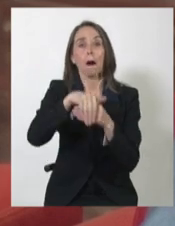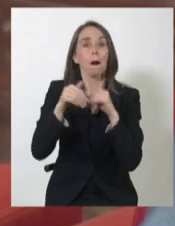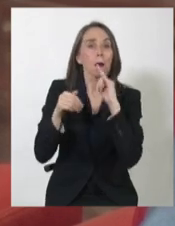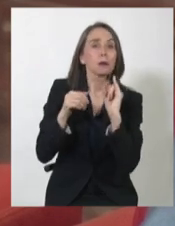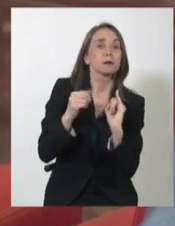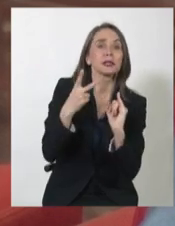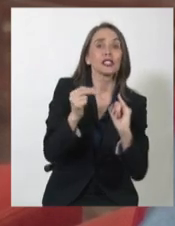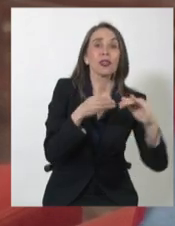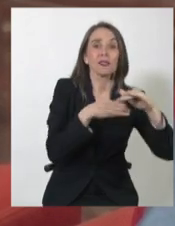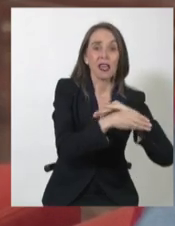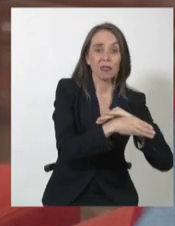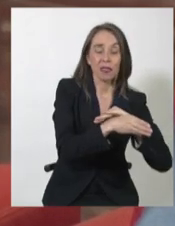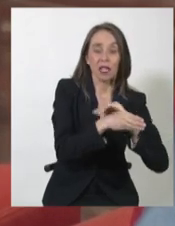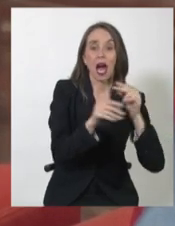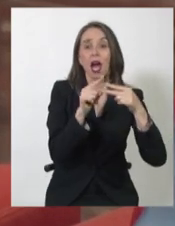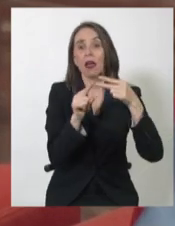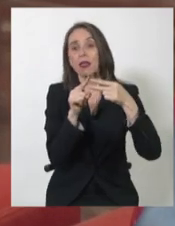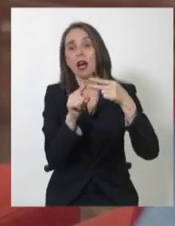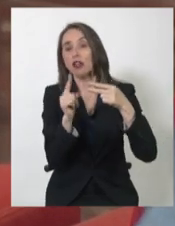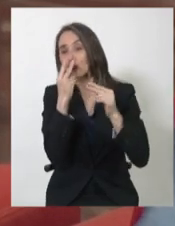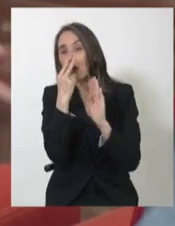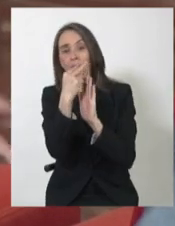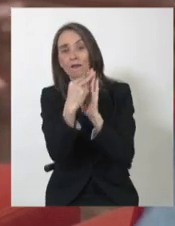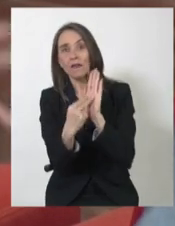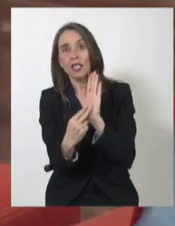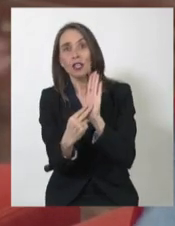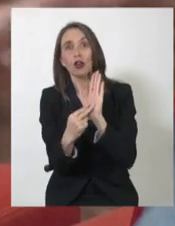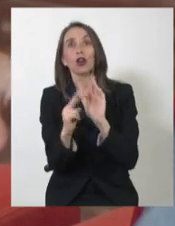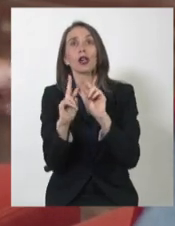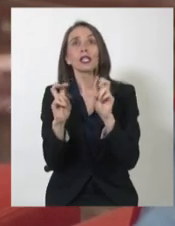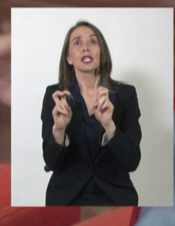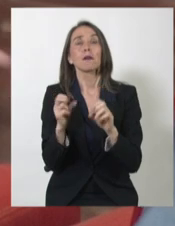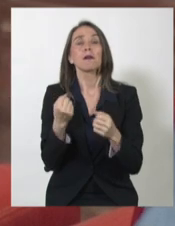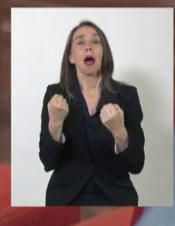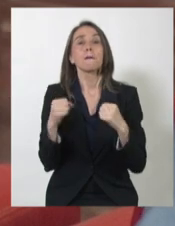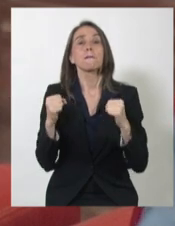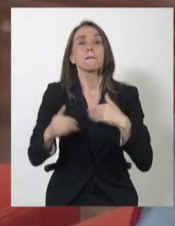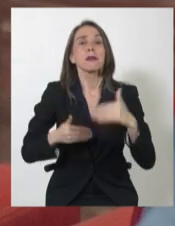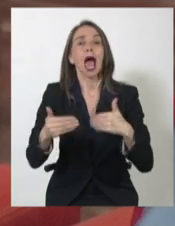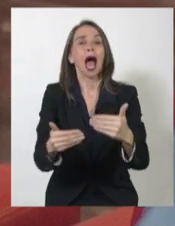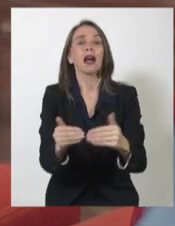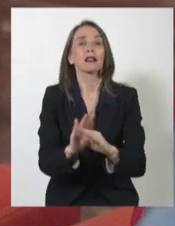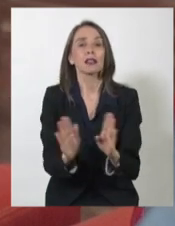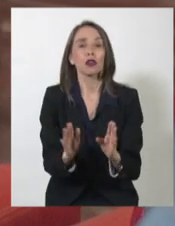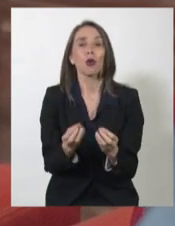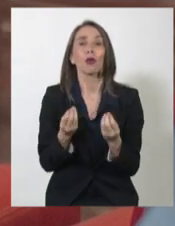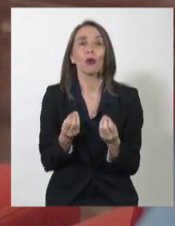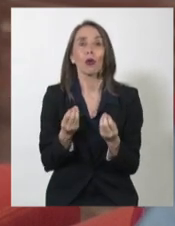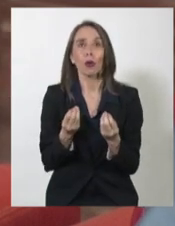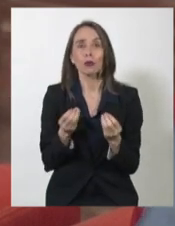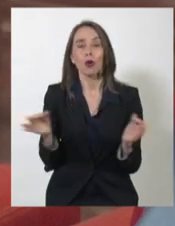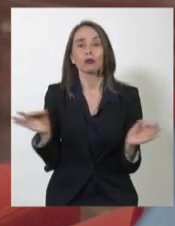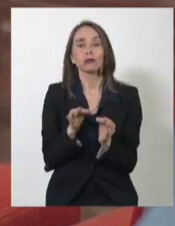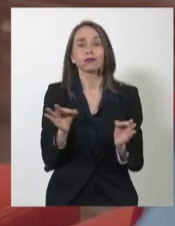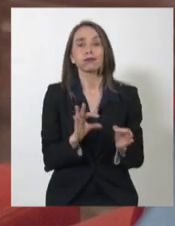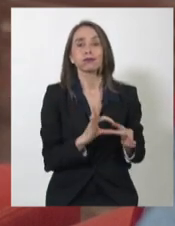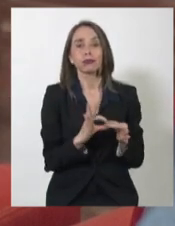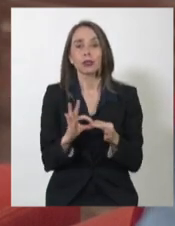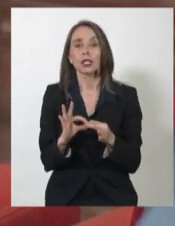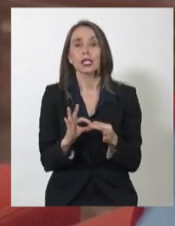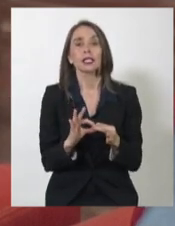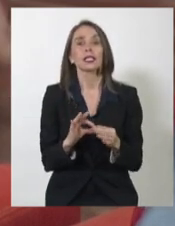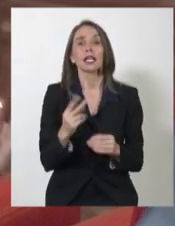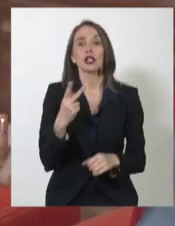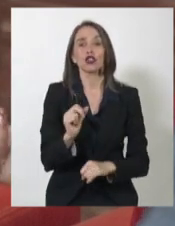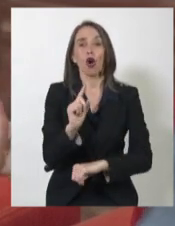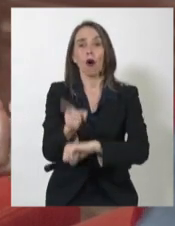entrada o voluntario, no veo las razones sustantivas, sino solo razones prácticas como para justificar la no